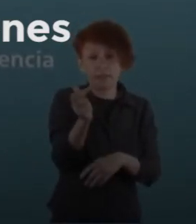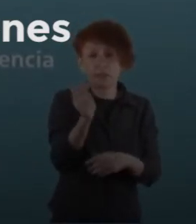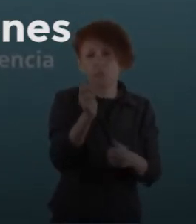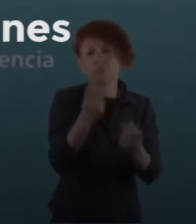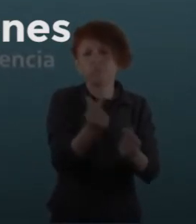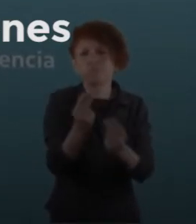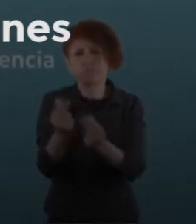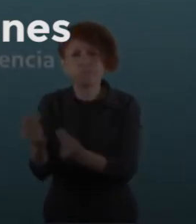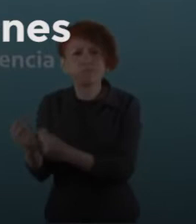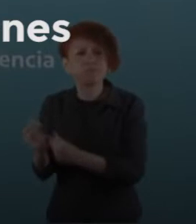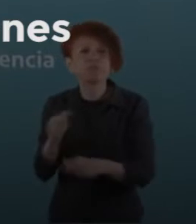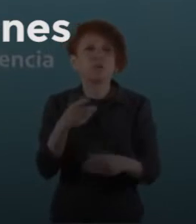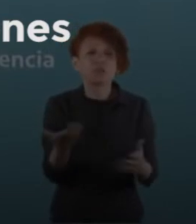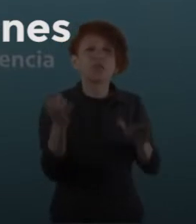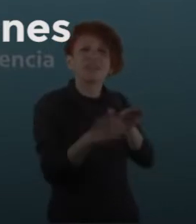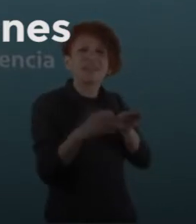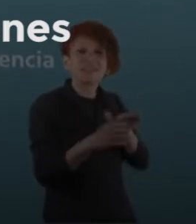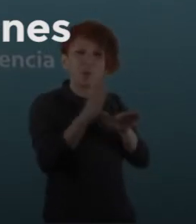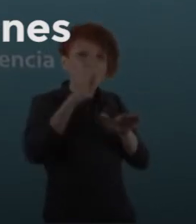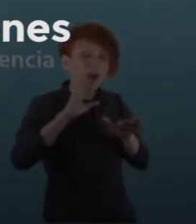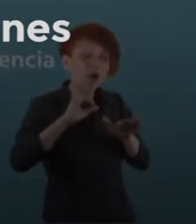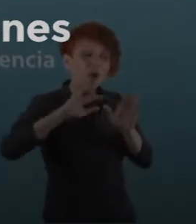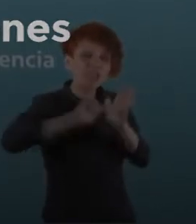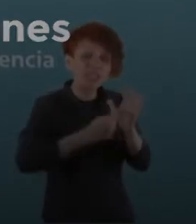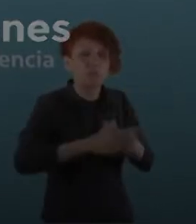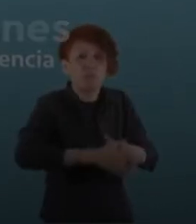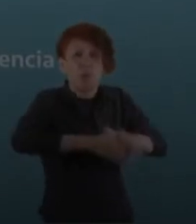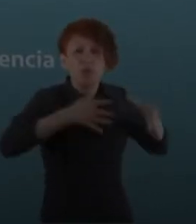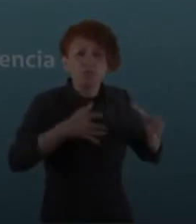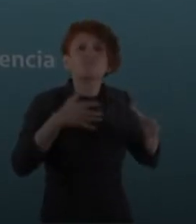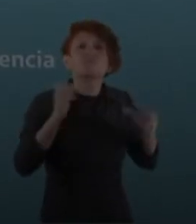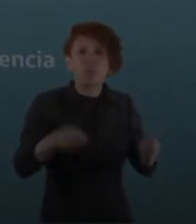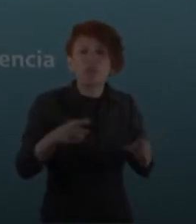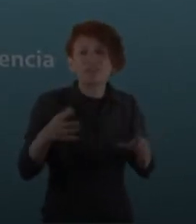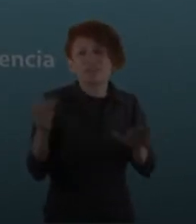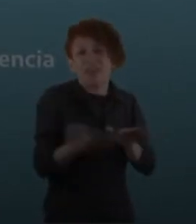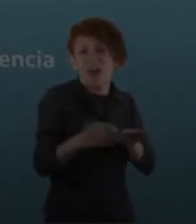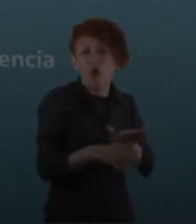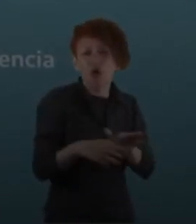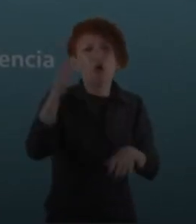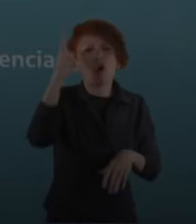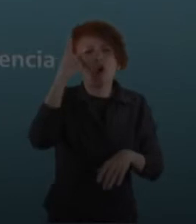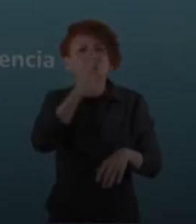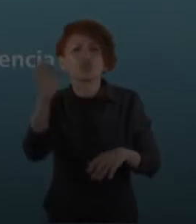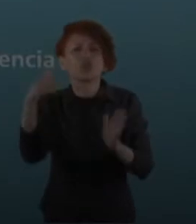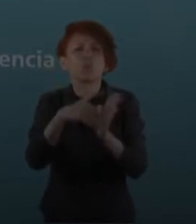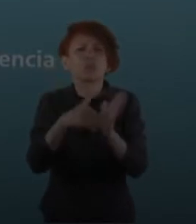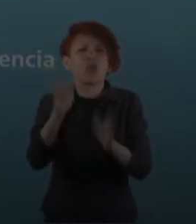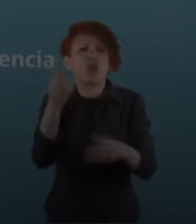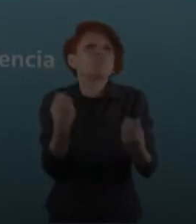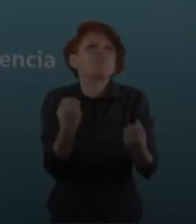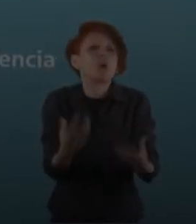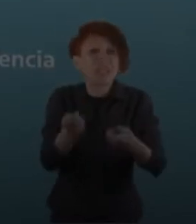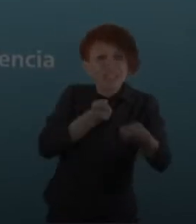se van fortificando las reservas del Banco Central. Además, se consiguió un ahorro importantísimo de 800 millones de dólares en una renegociación de